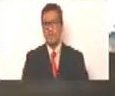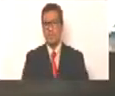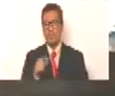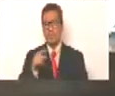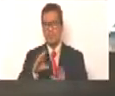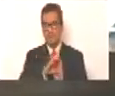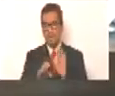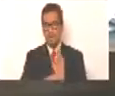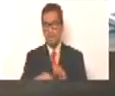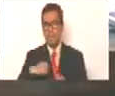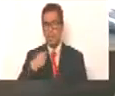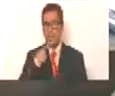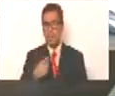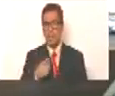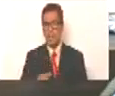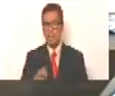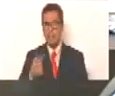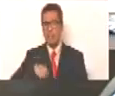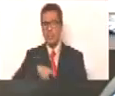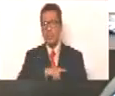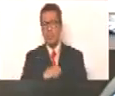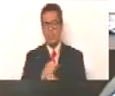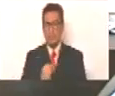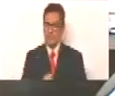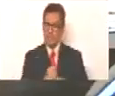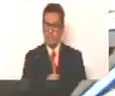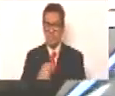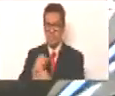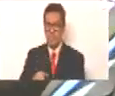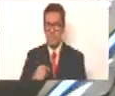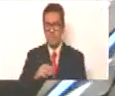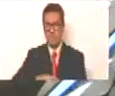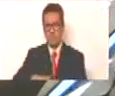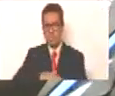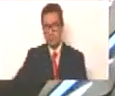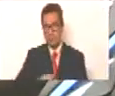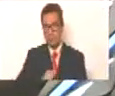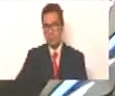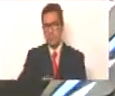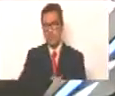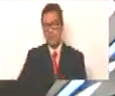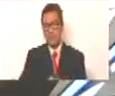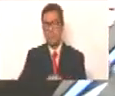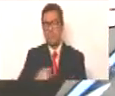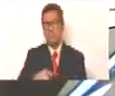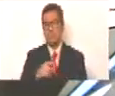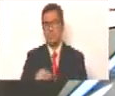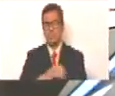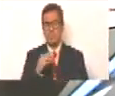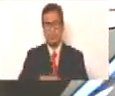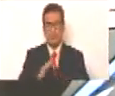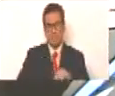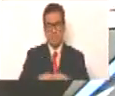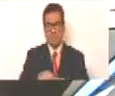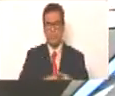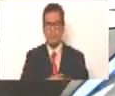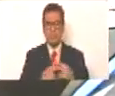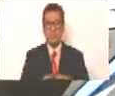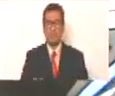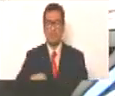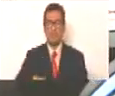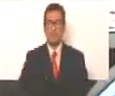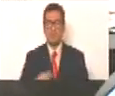el momento que agarramos un coleto, una escoba y fregamos un plato, estamos generando trabajo, riqueza, valor agregado. Y quiero